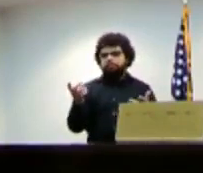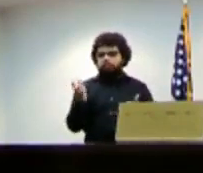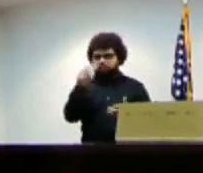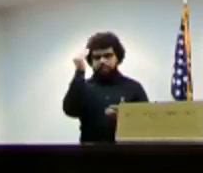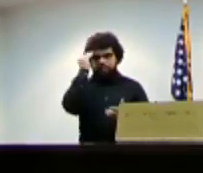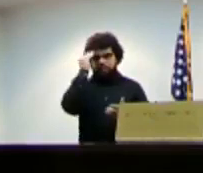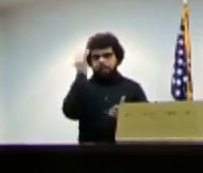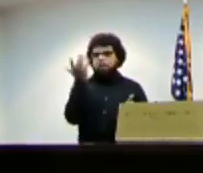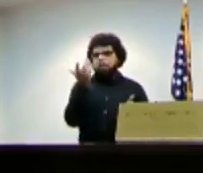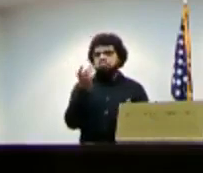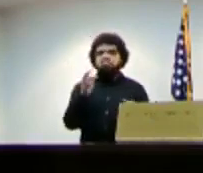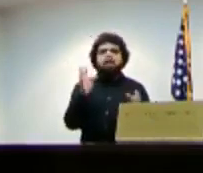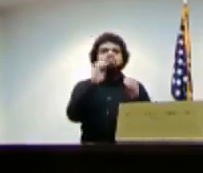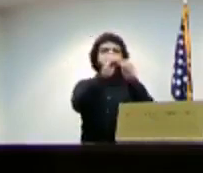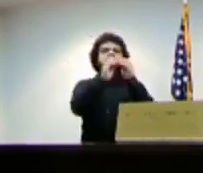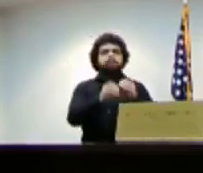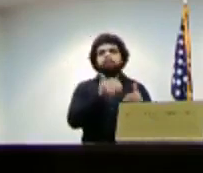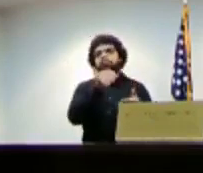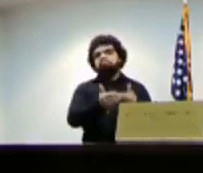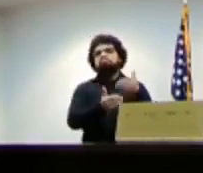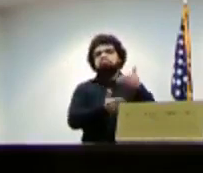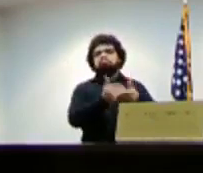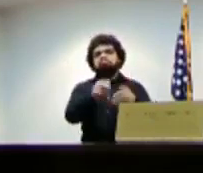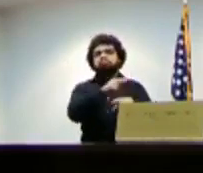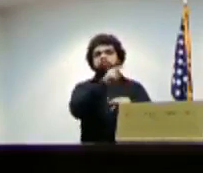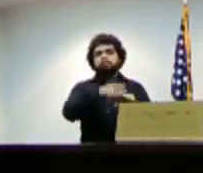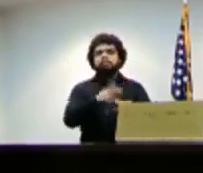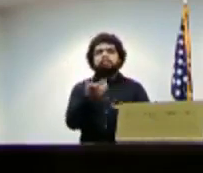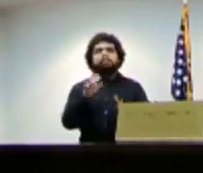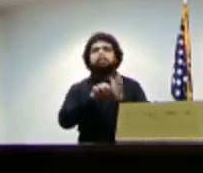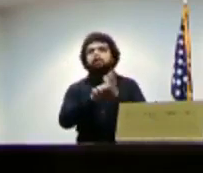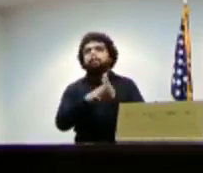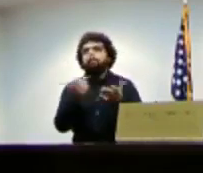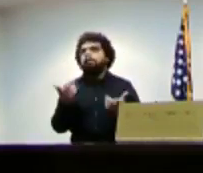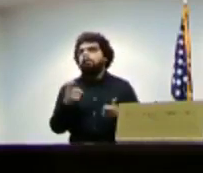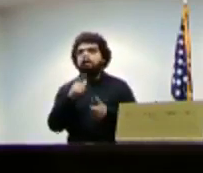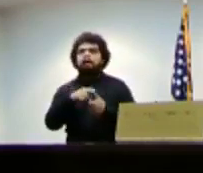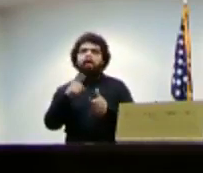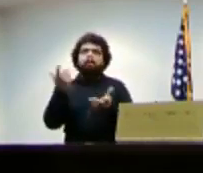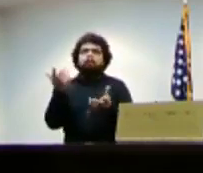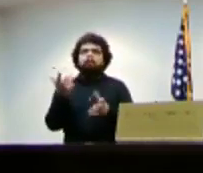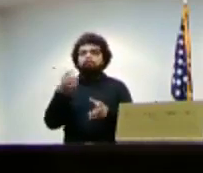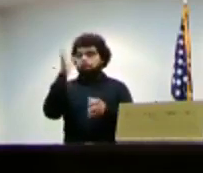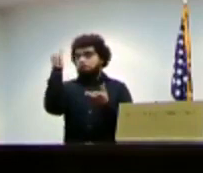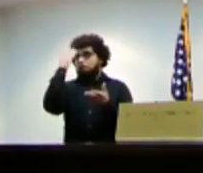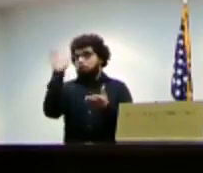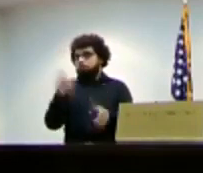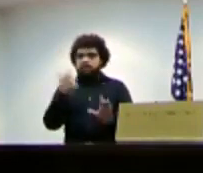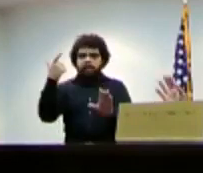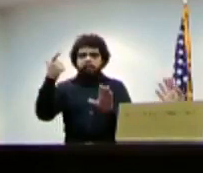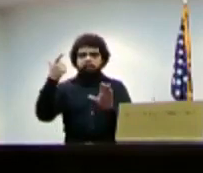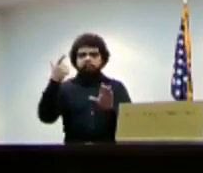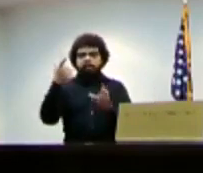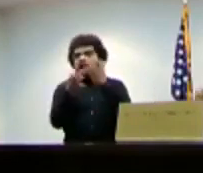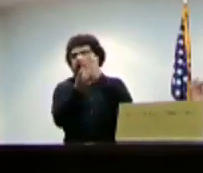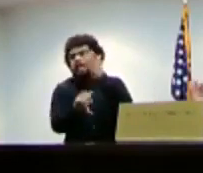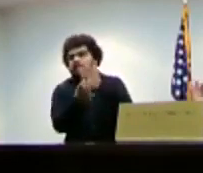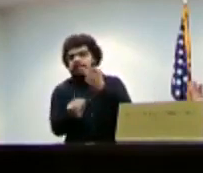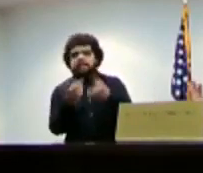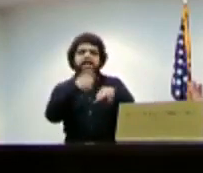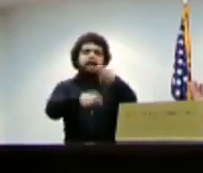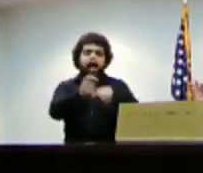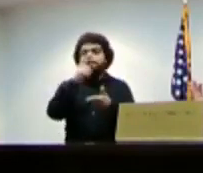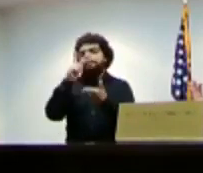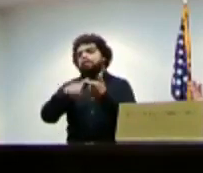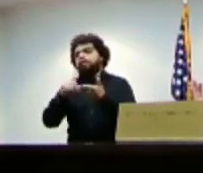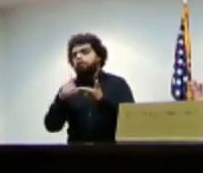son rutinarios. Digamos, para decir algo, yo no sé nada de eso, cambio de aceite, alguna polea, alguna válvula, algo más